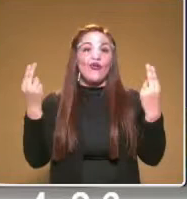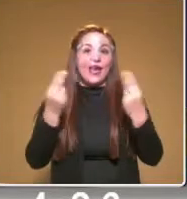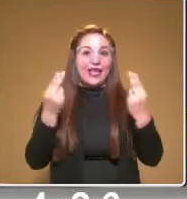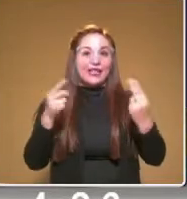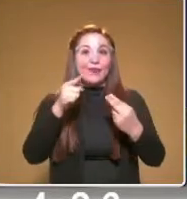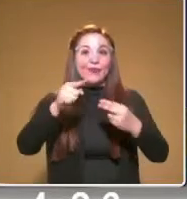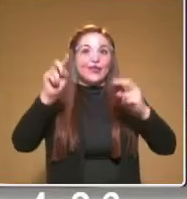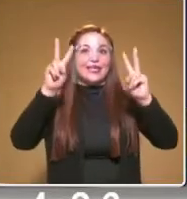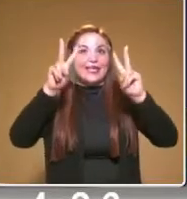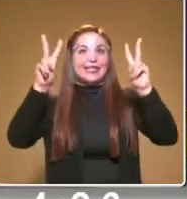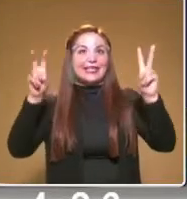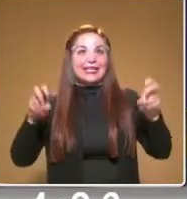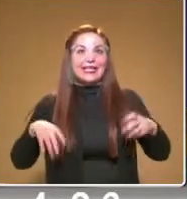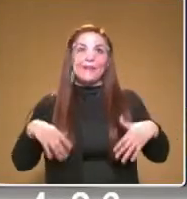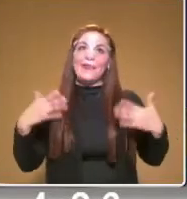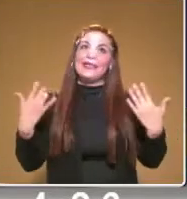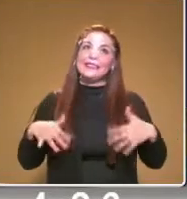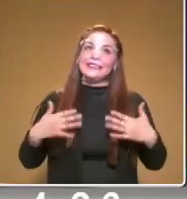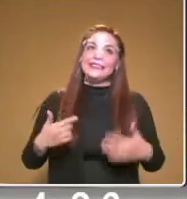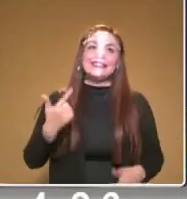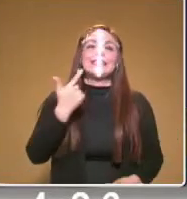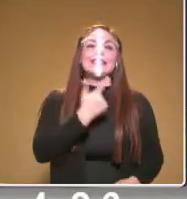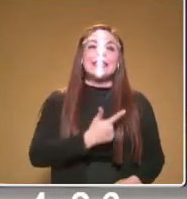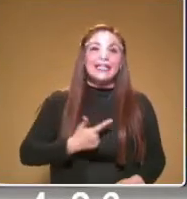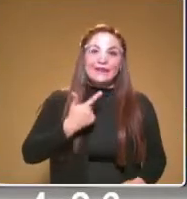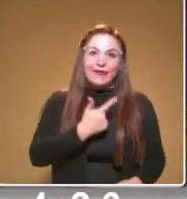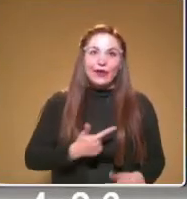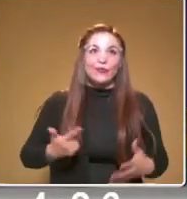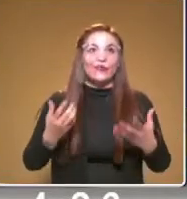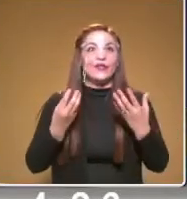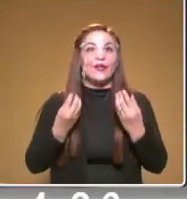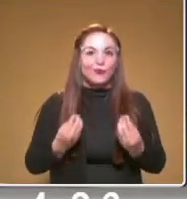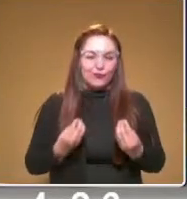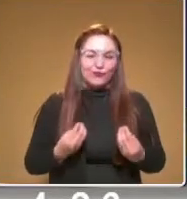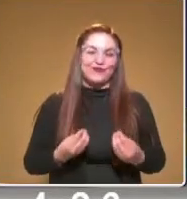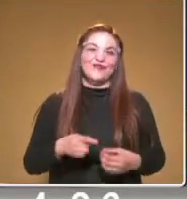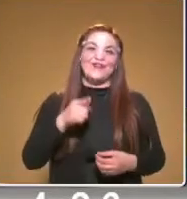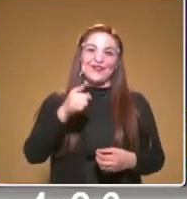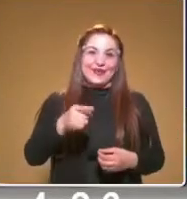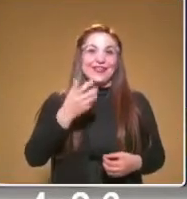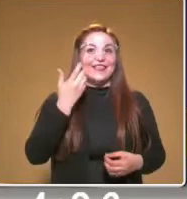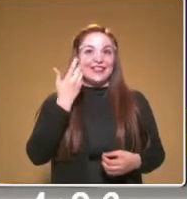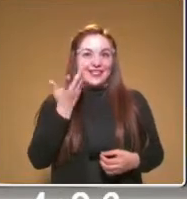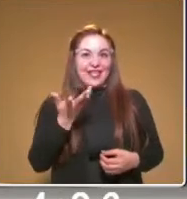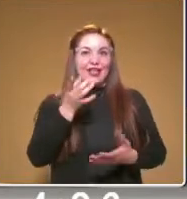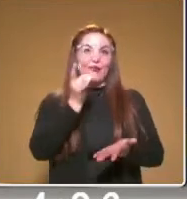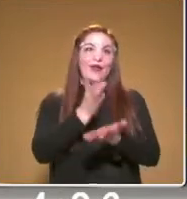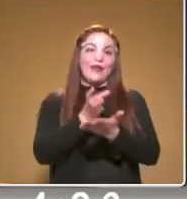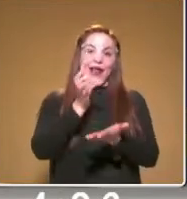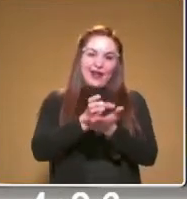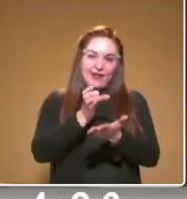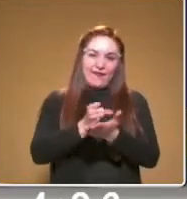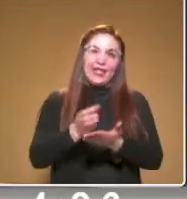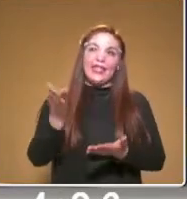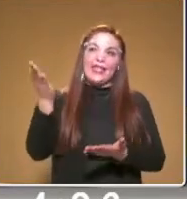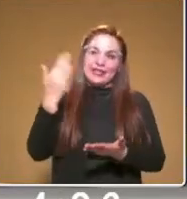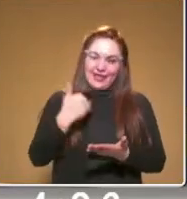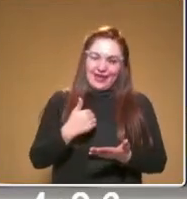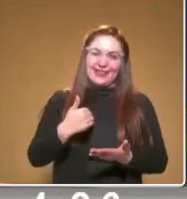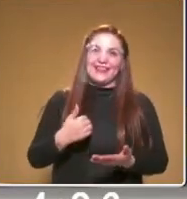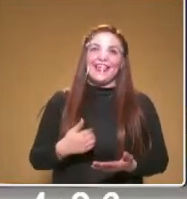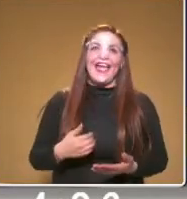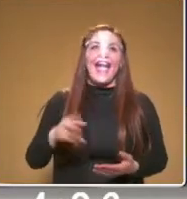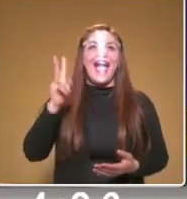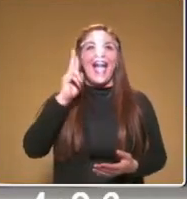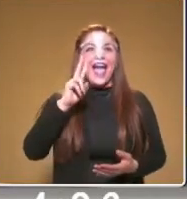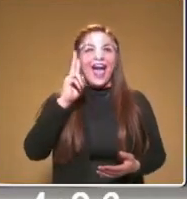tema, maestra, ¿qué le puedo decir? Les va a gustar. Siento. Les puedo asegurar que les va a gustar, y si tienen a la mano una libreta, tráigansela, yo sé lo que les digo. A ver quién es el